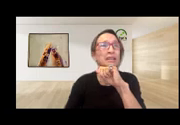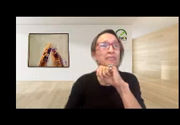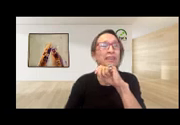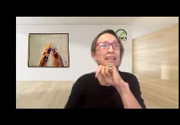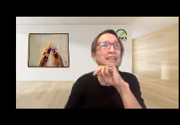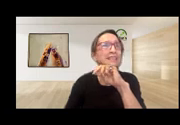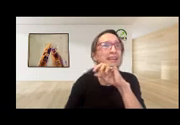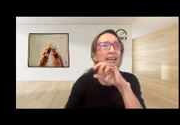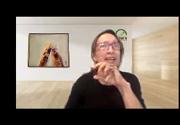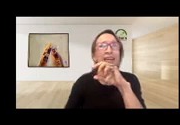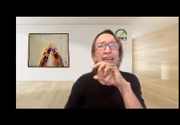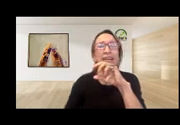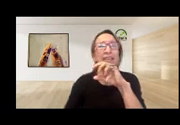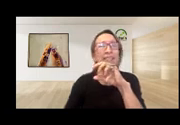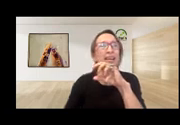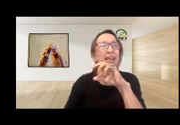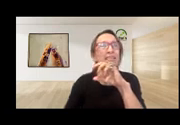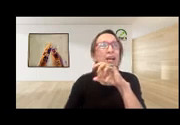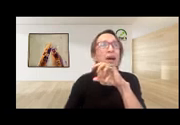¿verdad? Todo el mundo estaba feliz